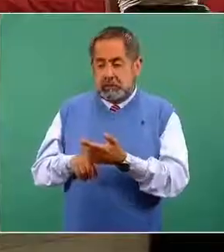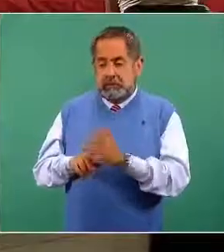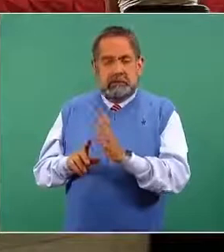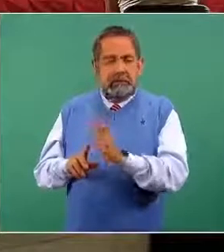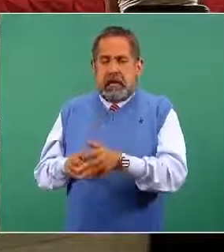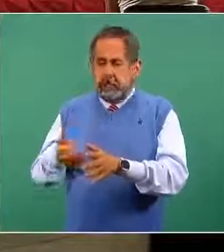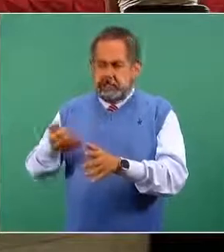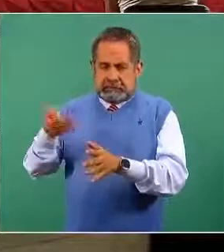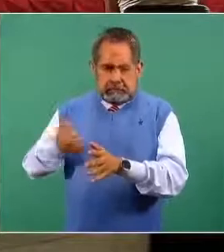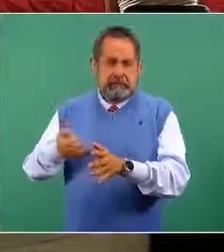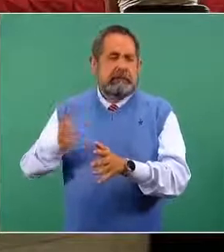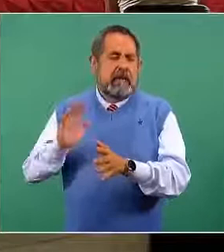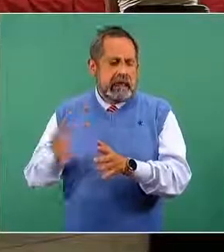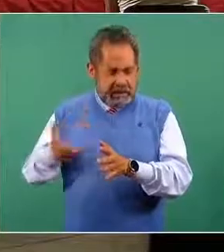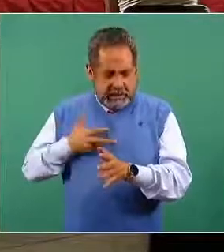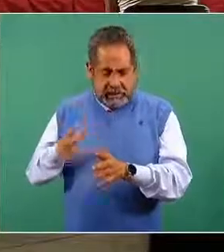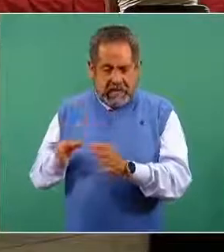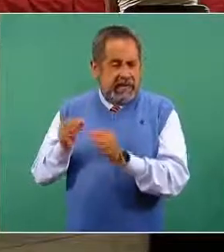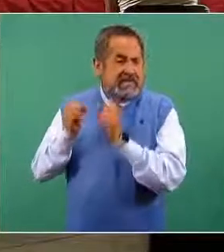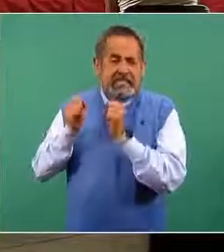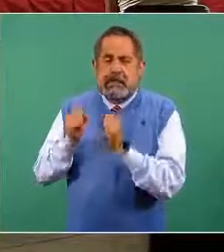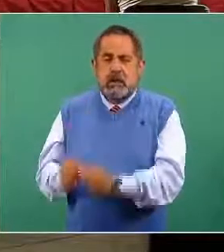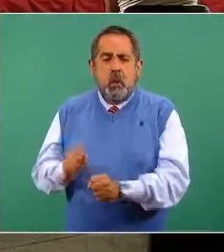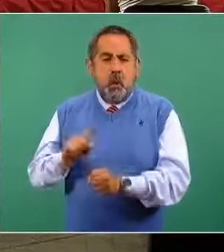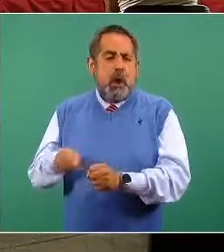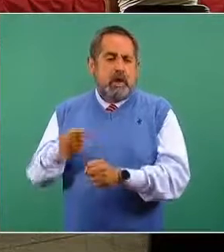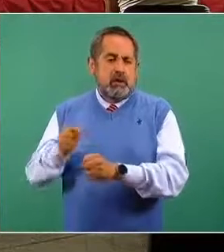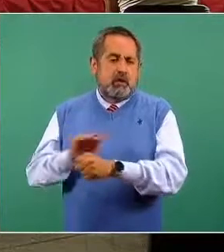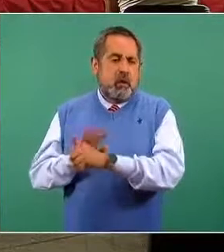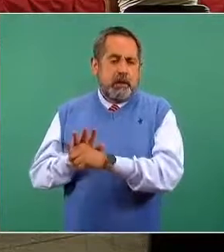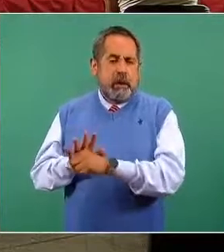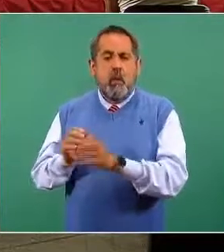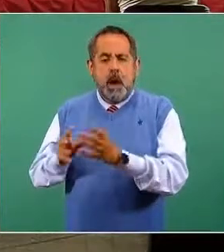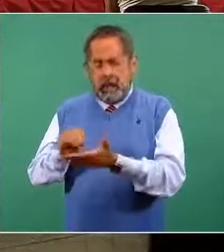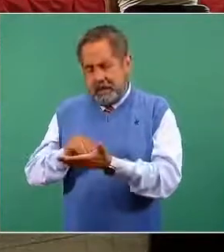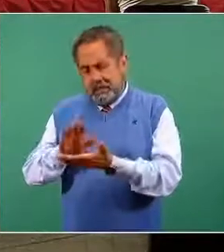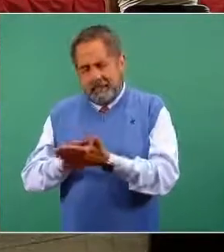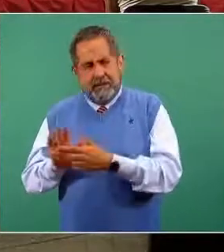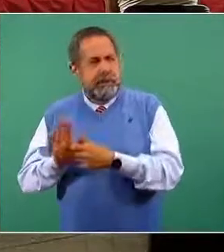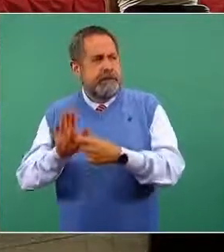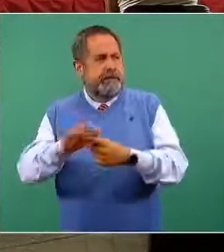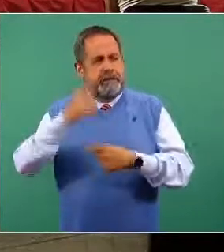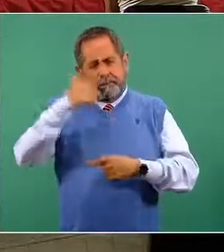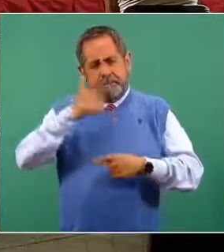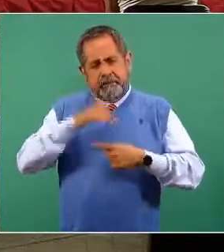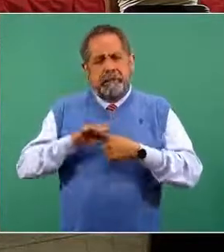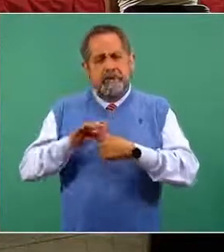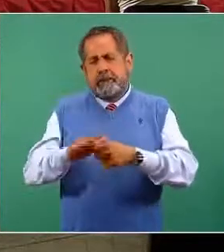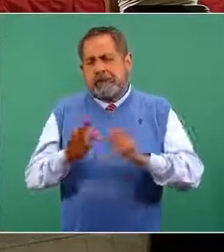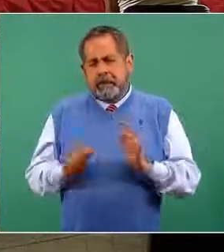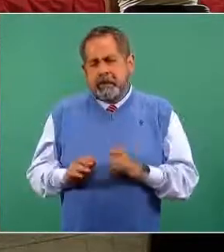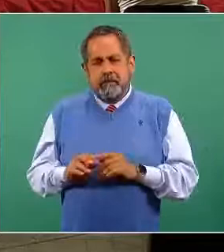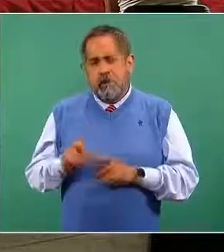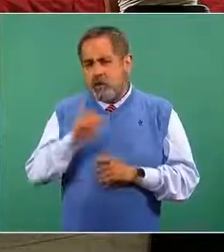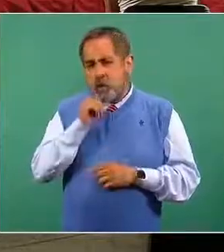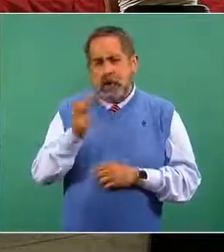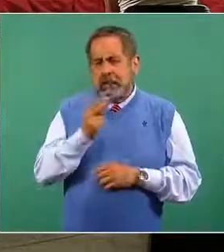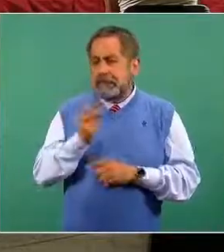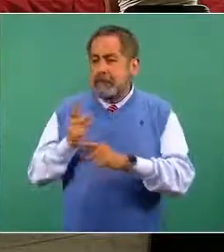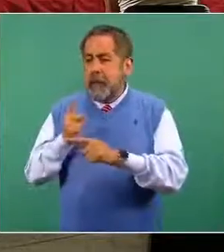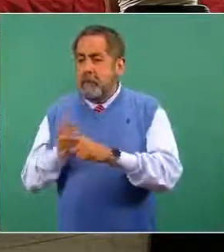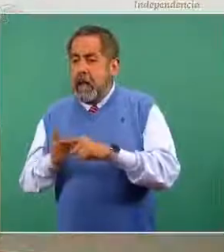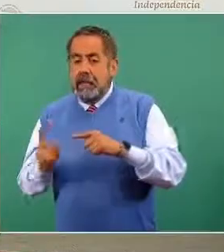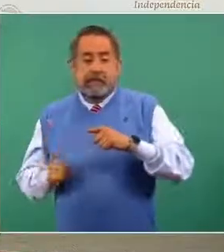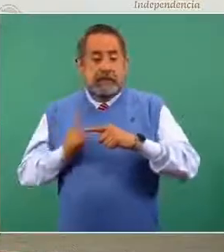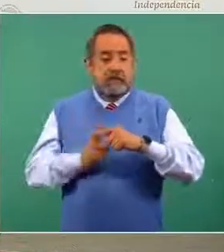casos confirmados, ya forman parte de este grupo que presentamos todas las noches. Y la gran mayoría de este grupo, el doctor López